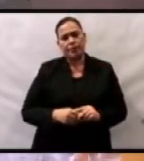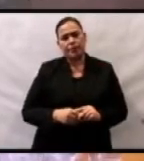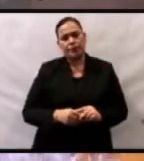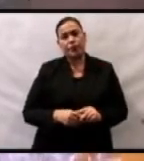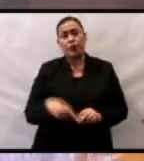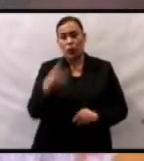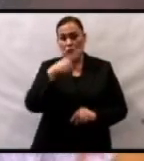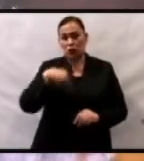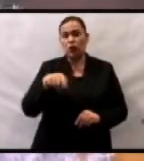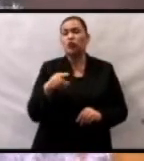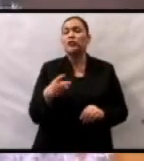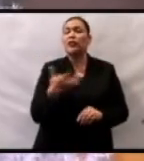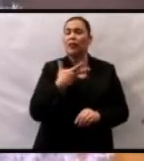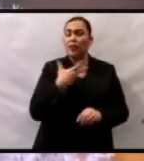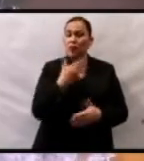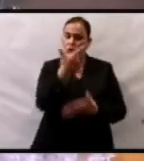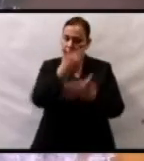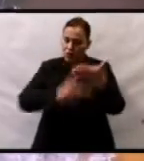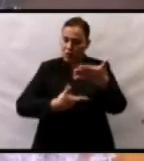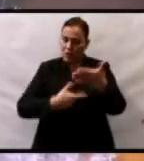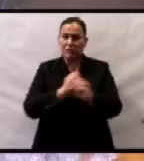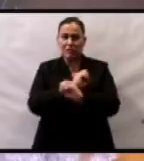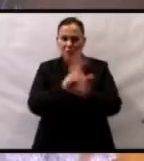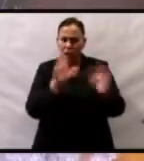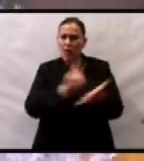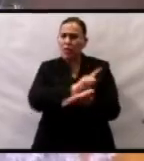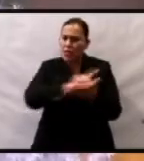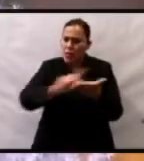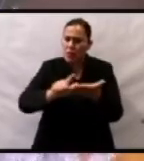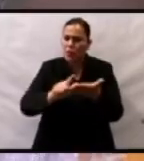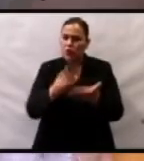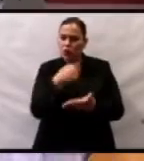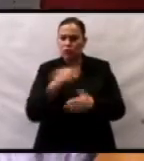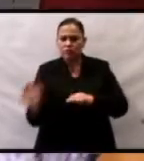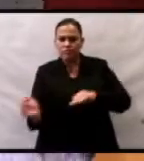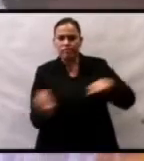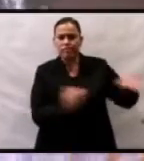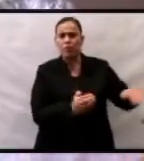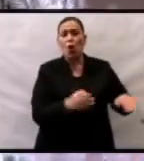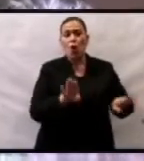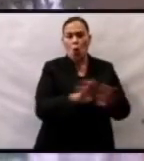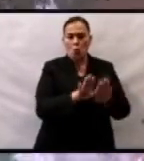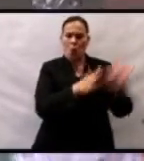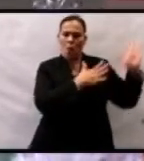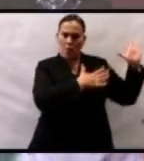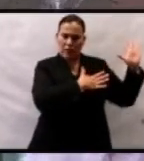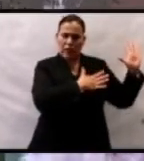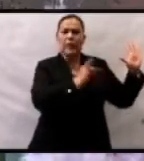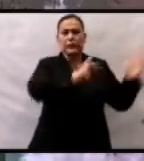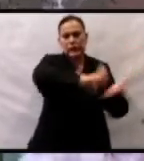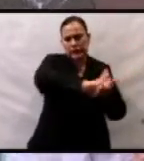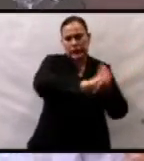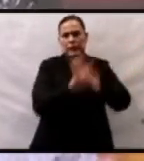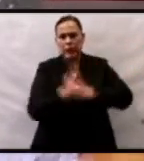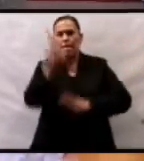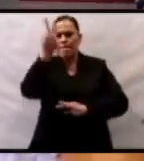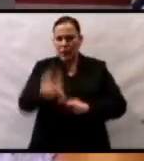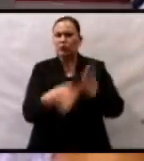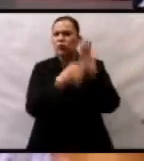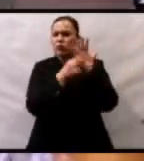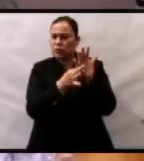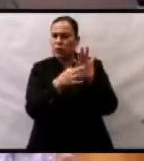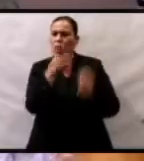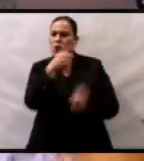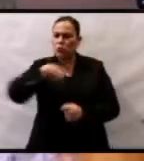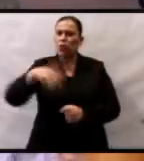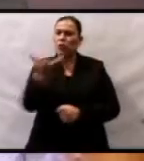Hablando en transparencia institucional, pasamos de la promesa a la realidad. Hicimos nuestro trabajo